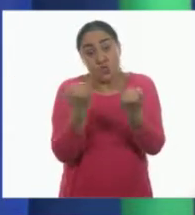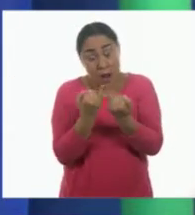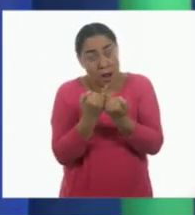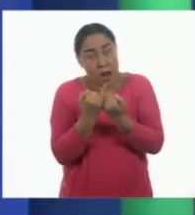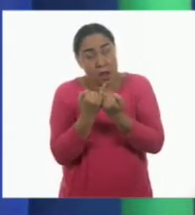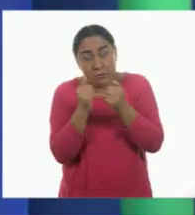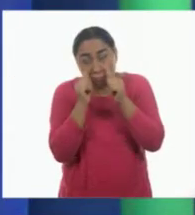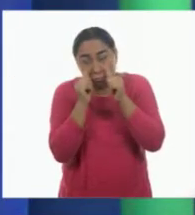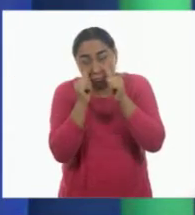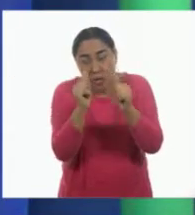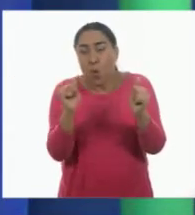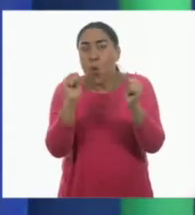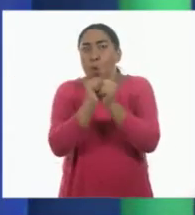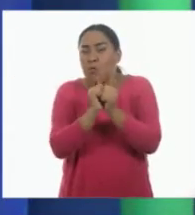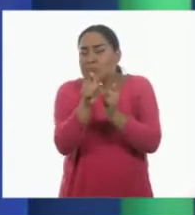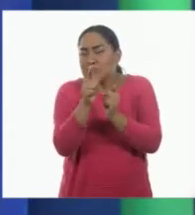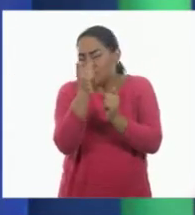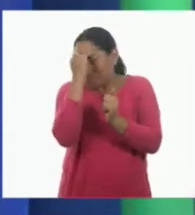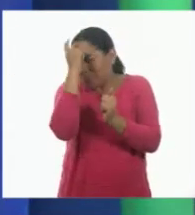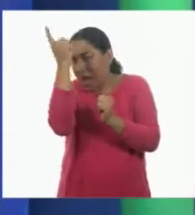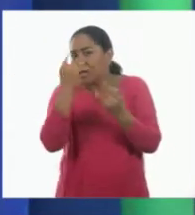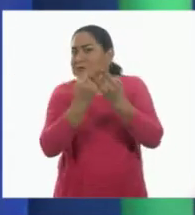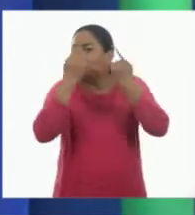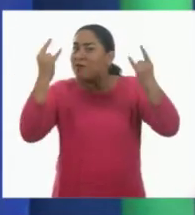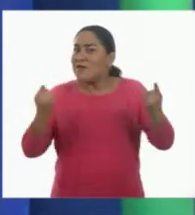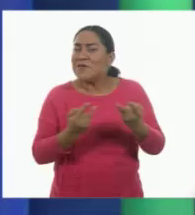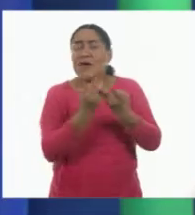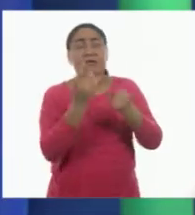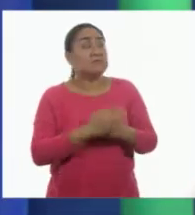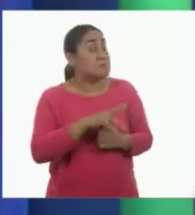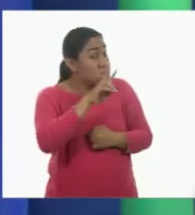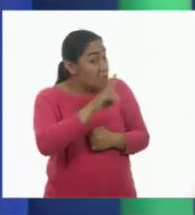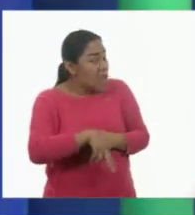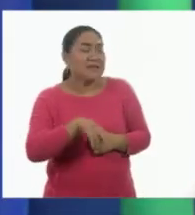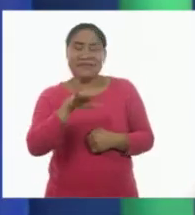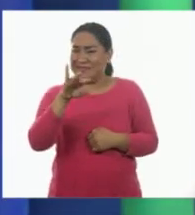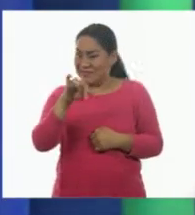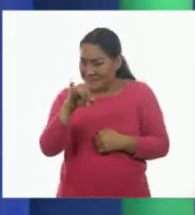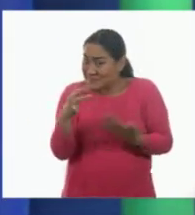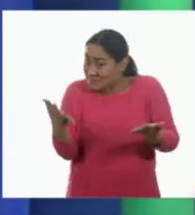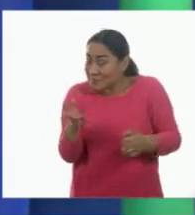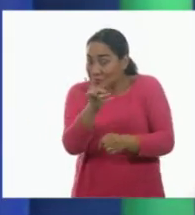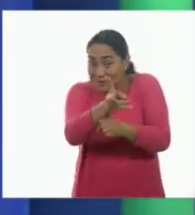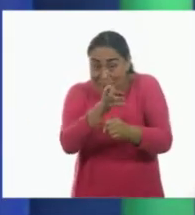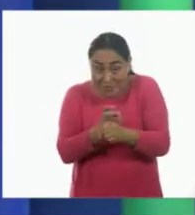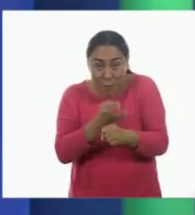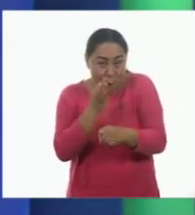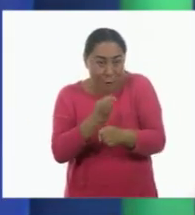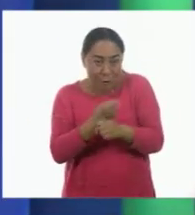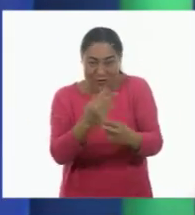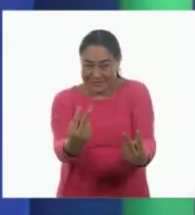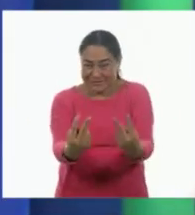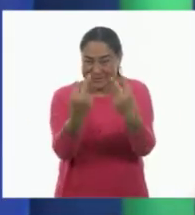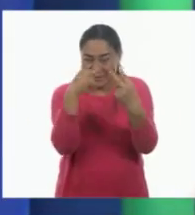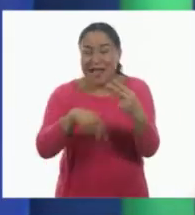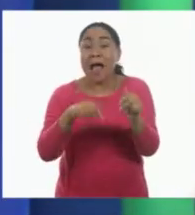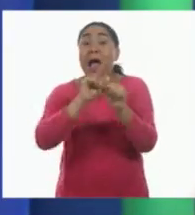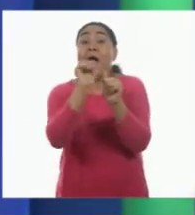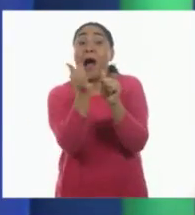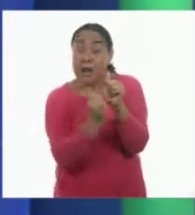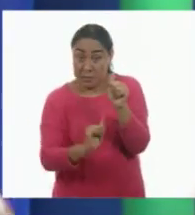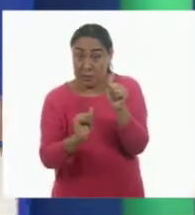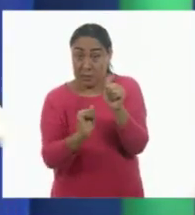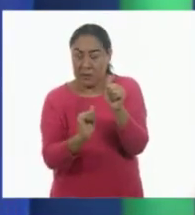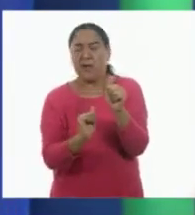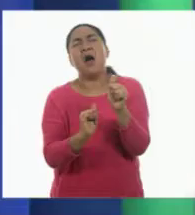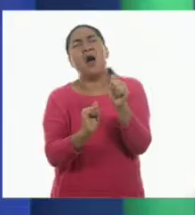historias. Sí, entonces te invito, María, y invito también a todos los que nos están viendo hoy en esta sesión de artes a